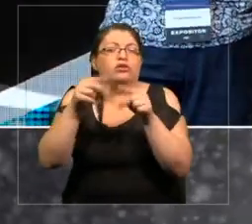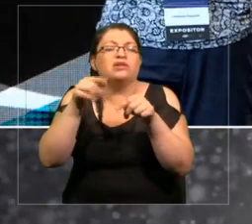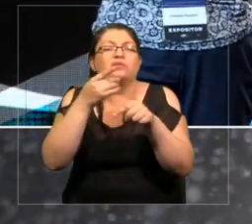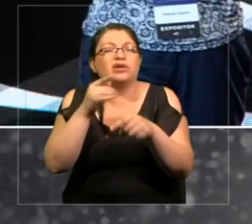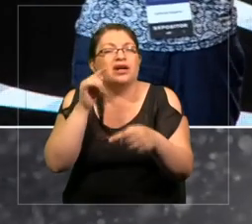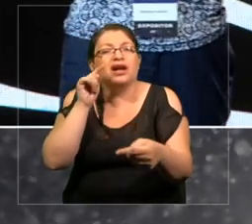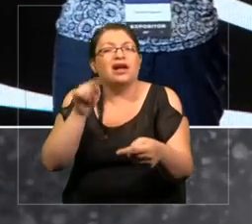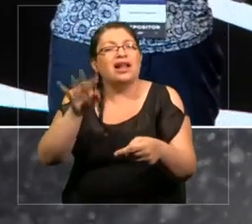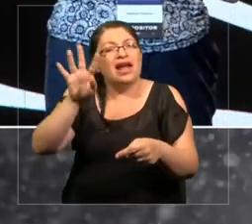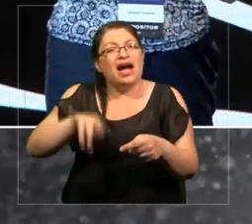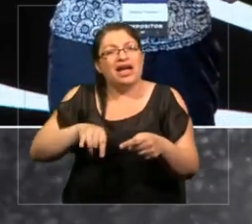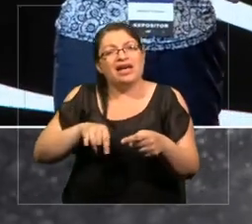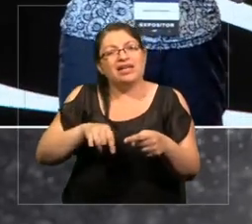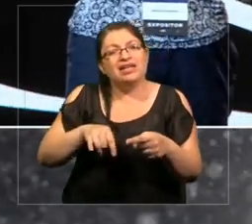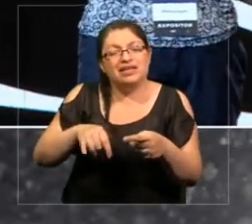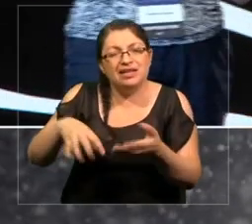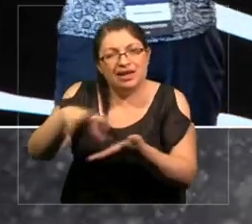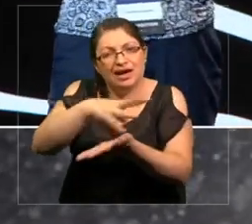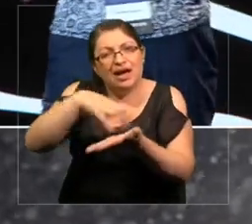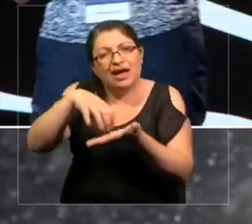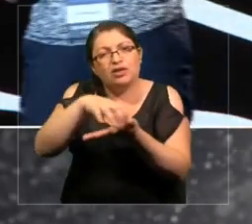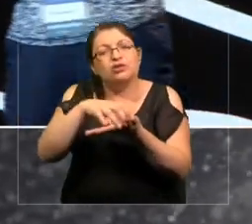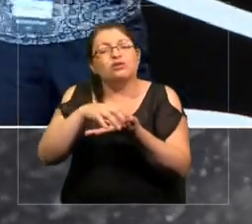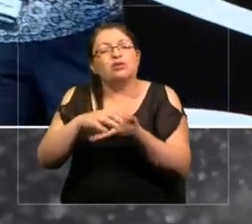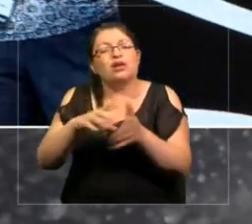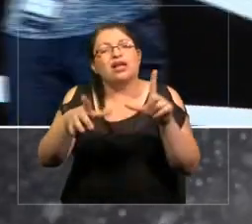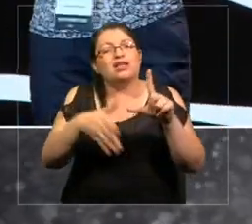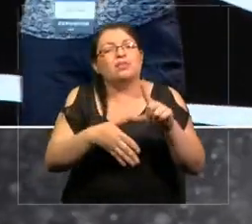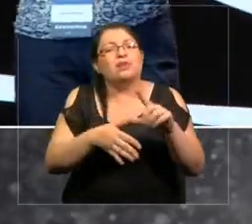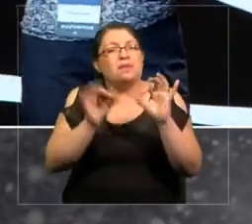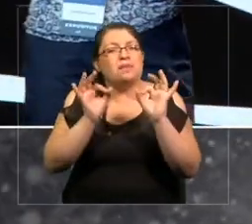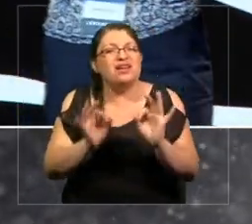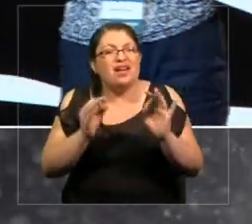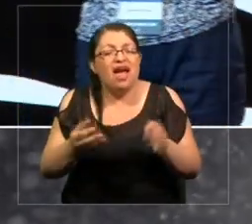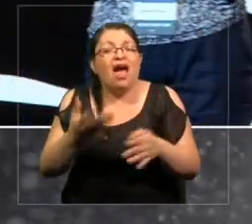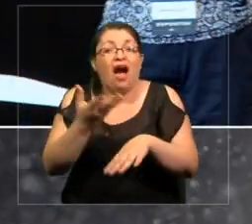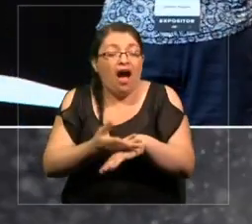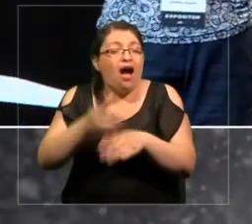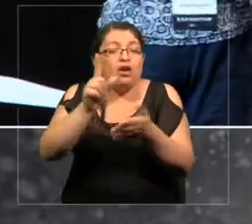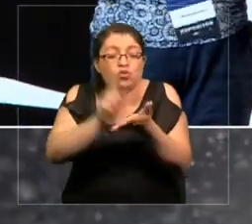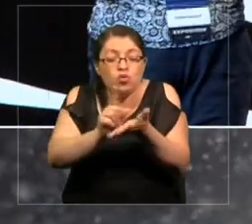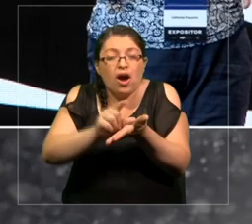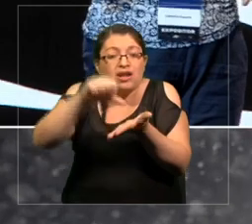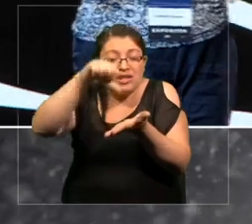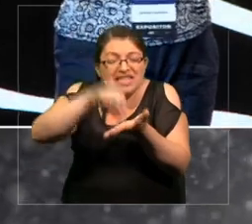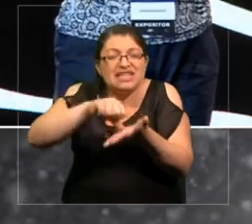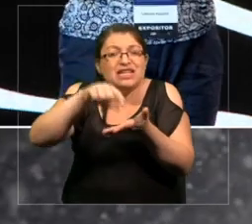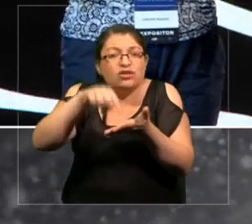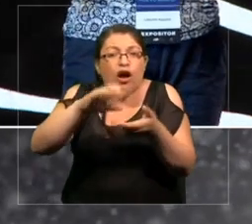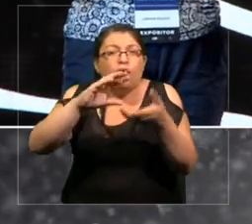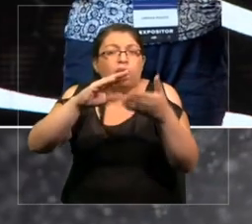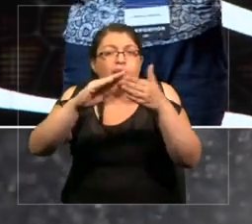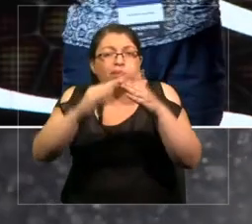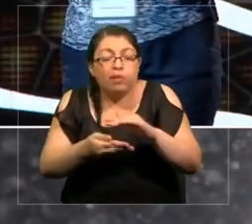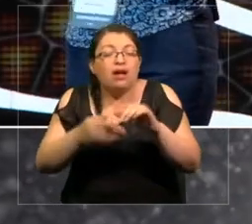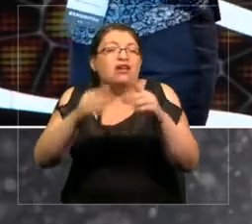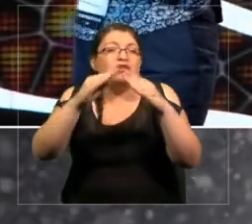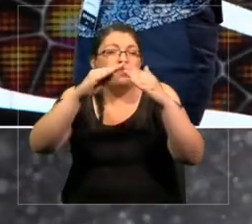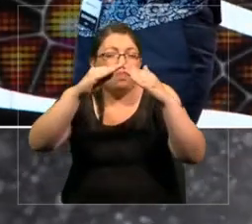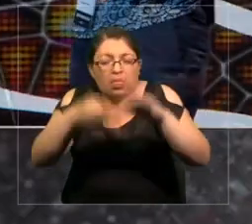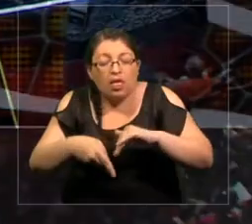particularidad de las ciudades latinoamericanas es precisamente tener áreas centrales deterioradas despobladas